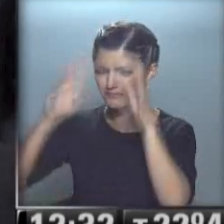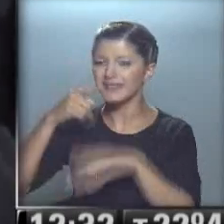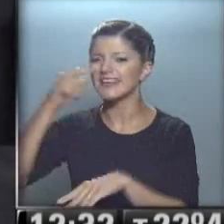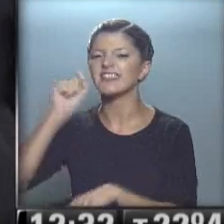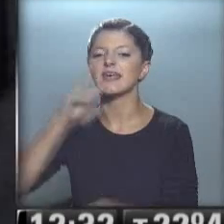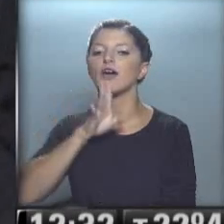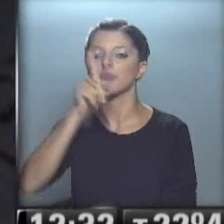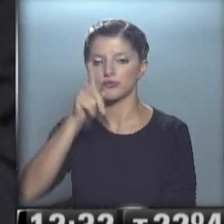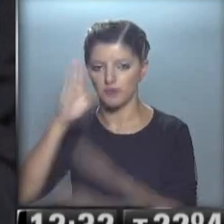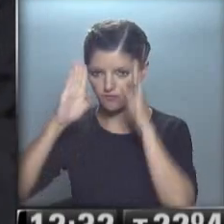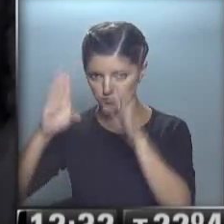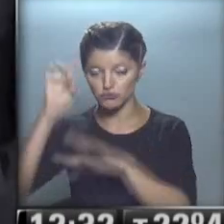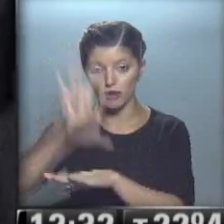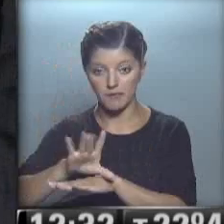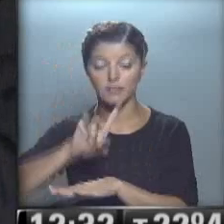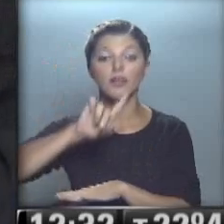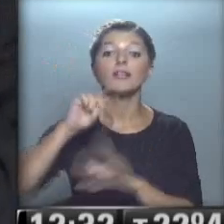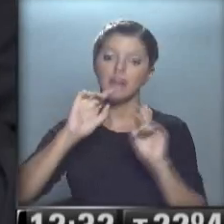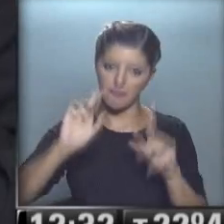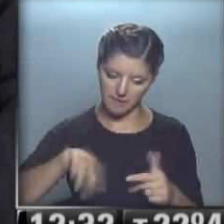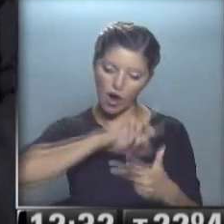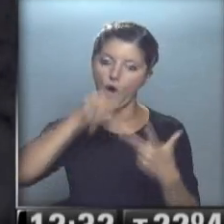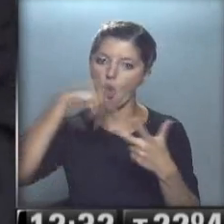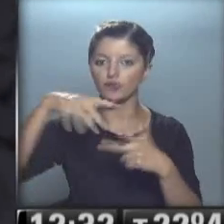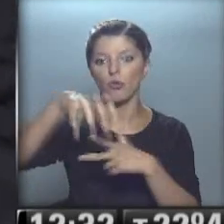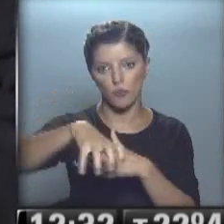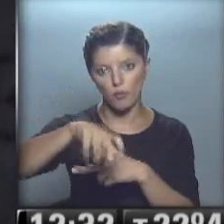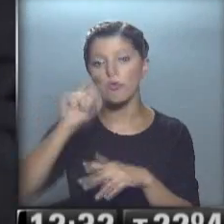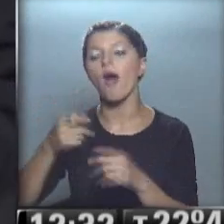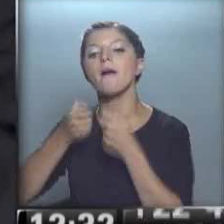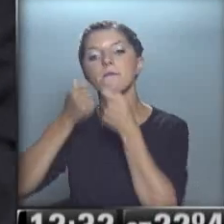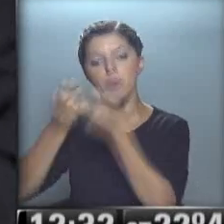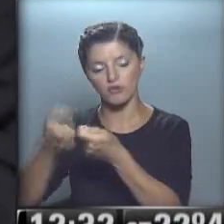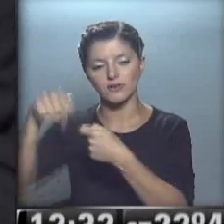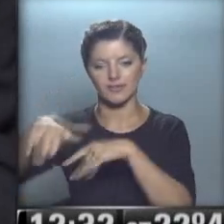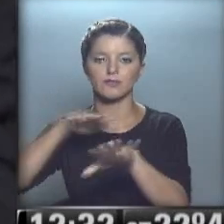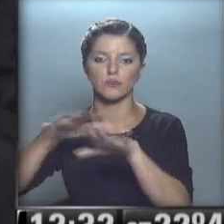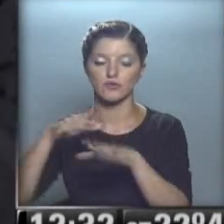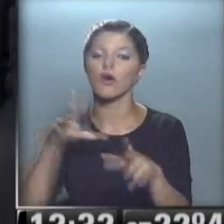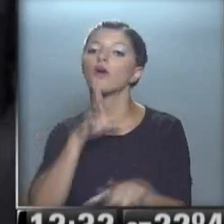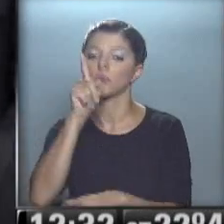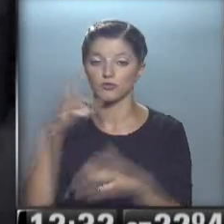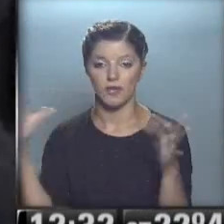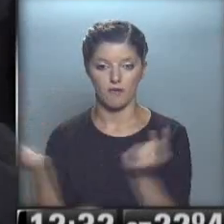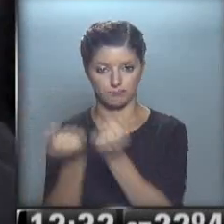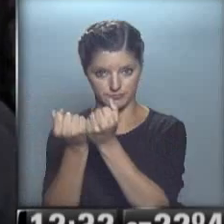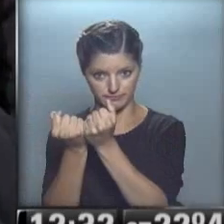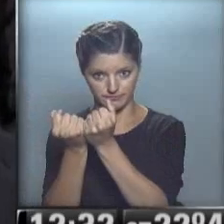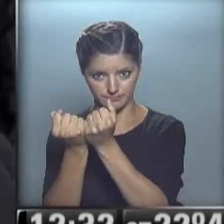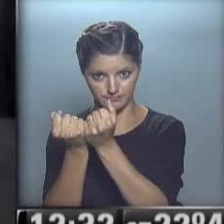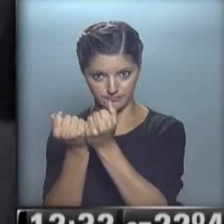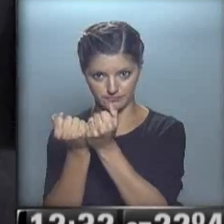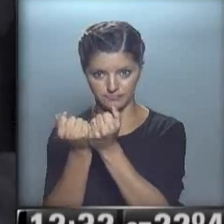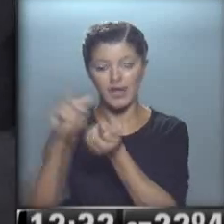Rusia también otra parte de la población está más a favor de eh Los acuerdos con Rusia de aceptar la la ayuda